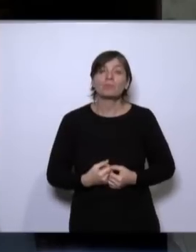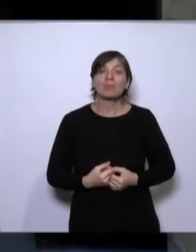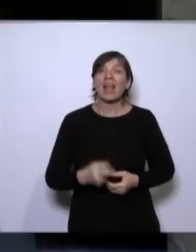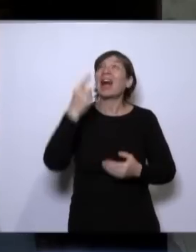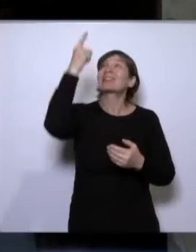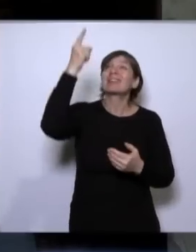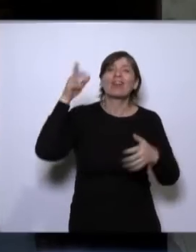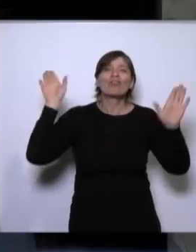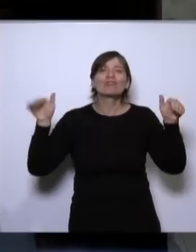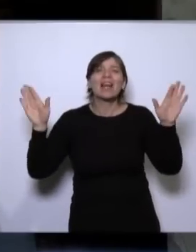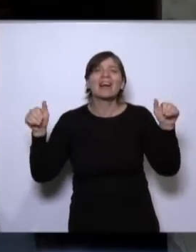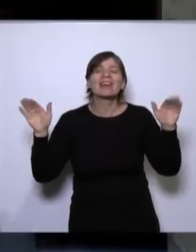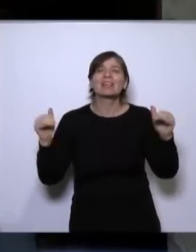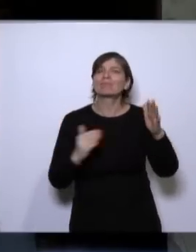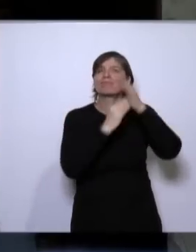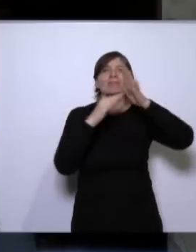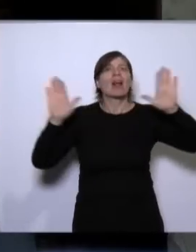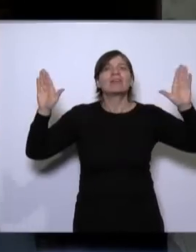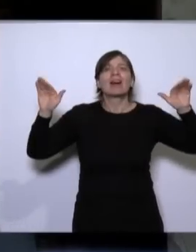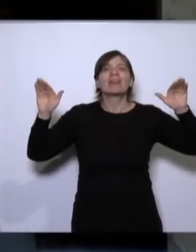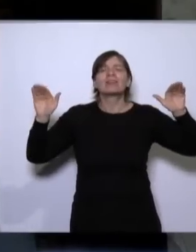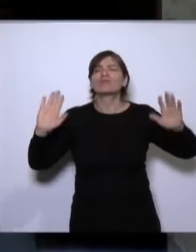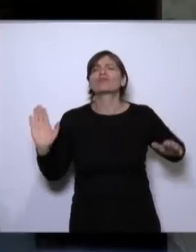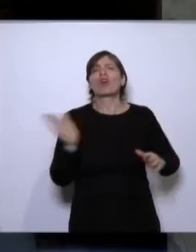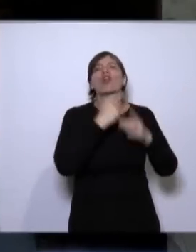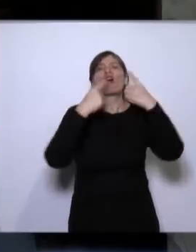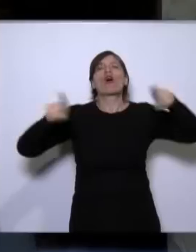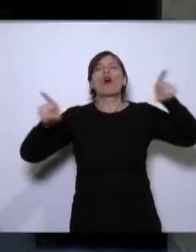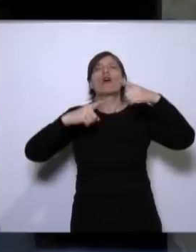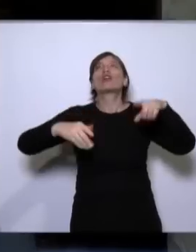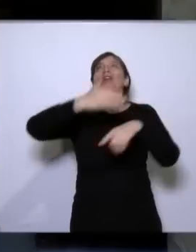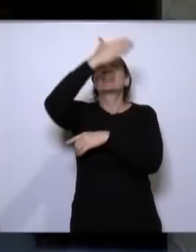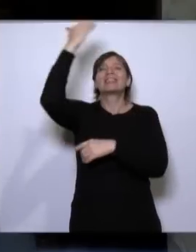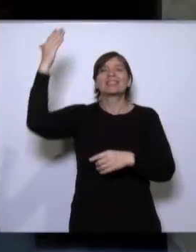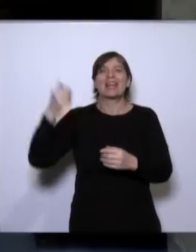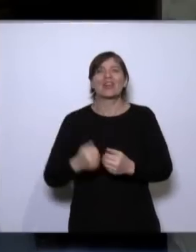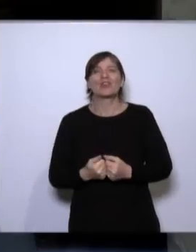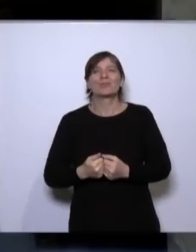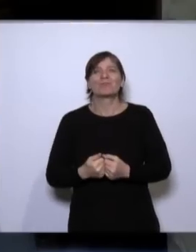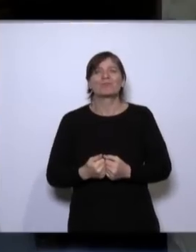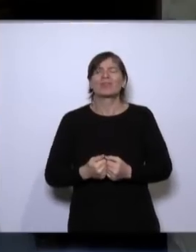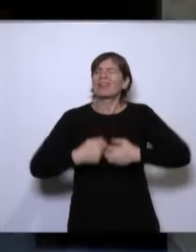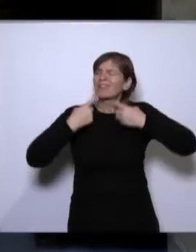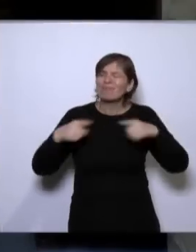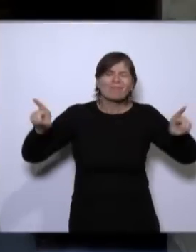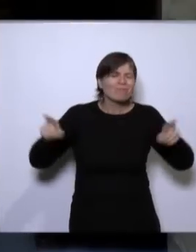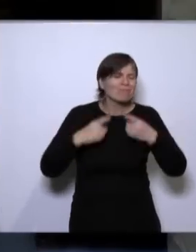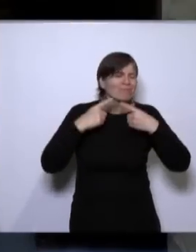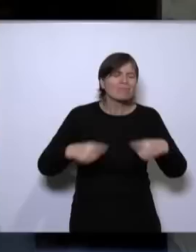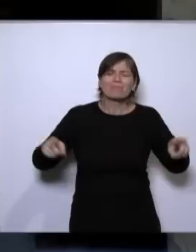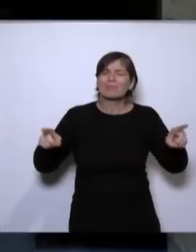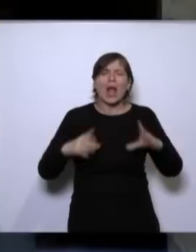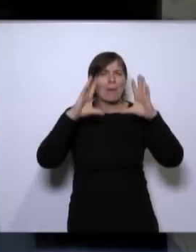a ti los ángeles y arcángeles, con todos los coros celestiales, no cesan de